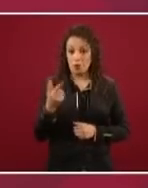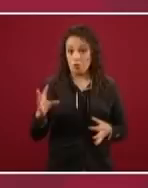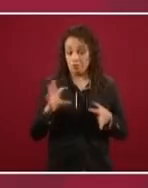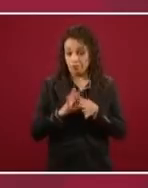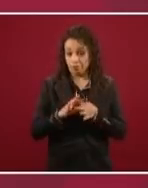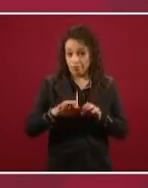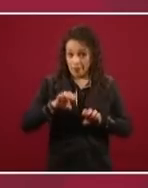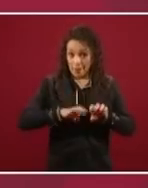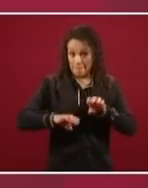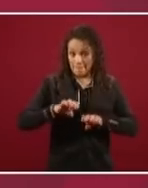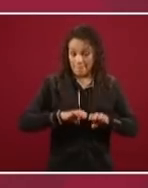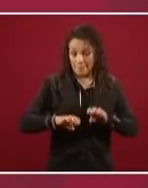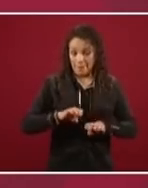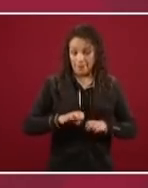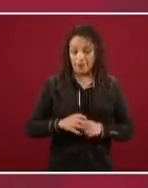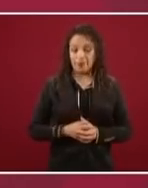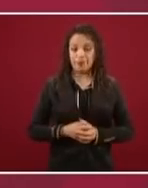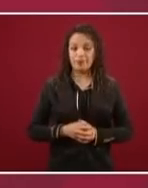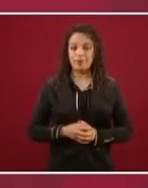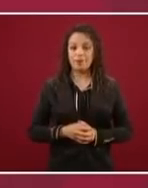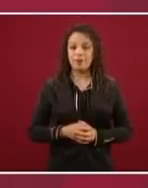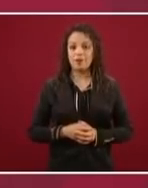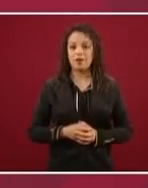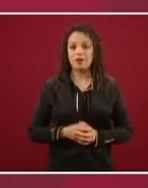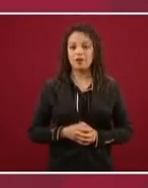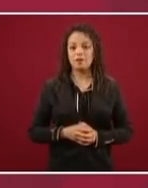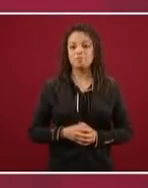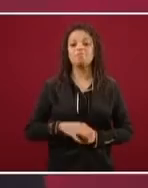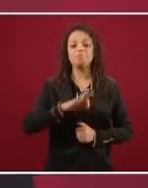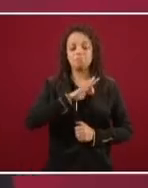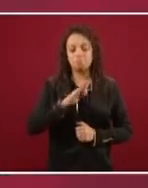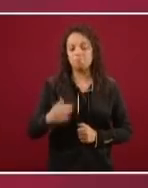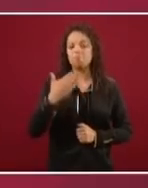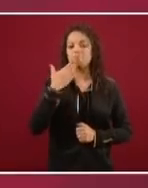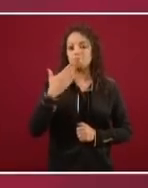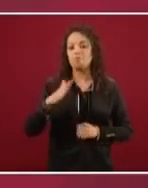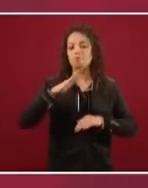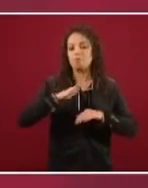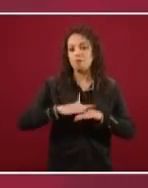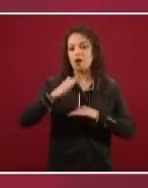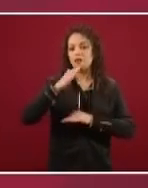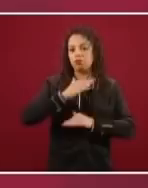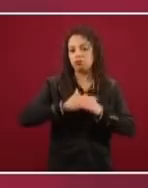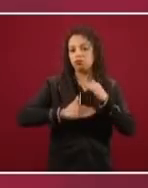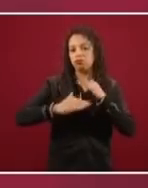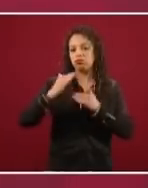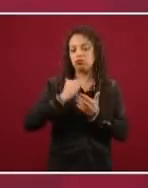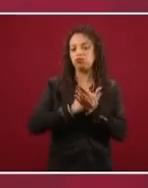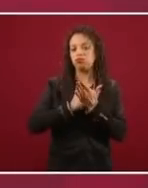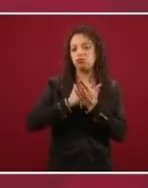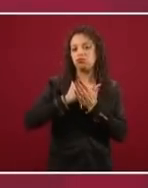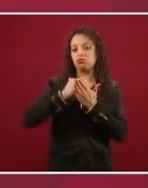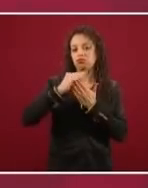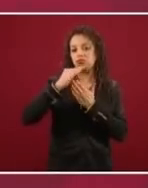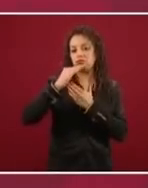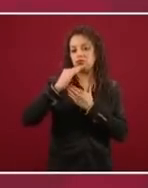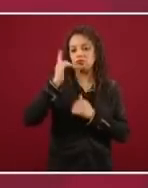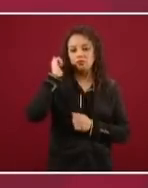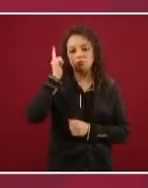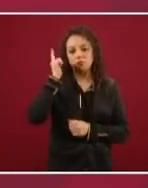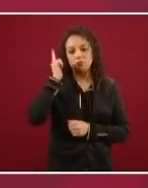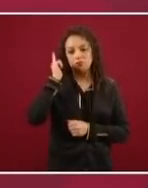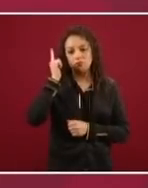nos pueden significar aumentar la producción con miras a finales de